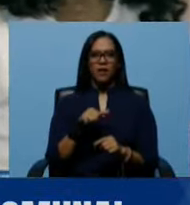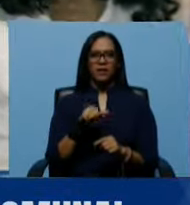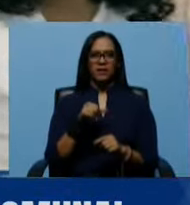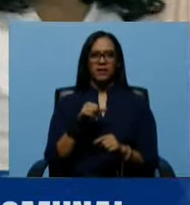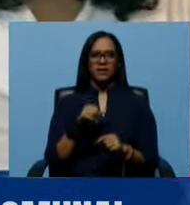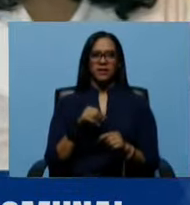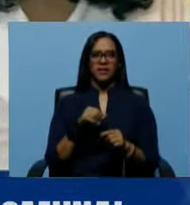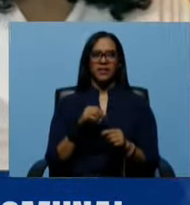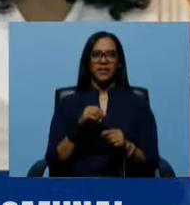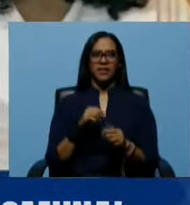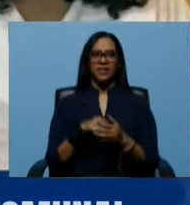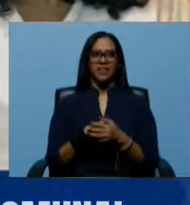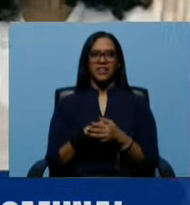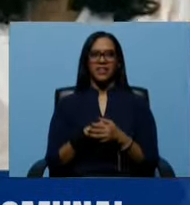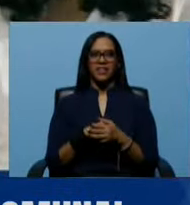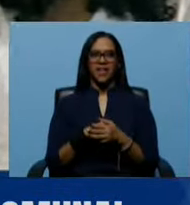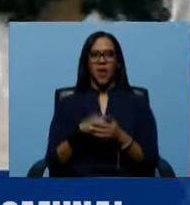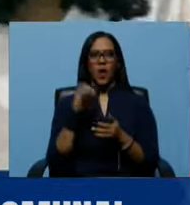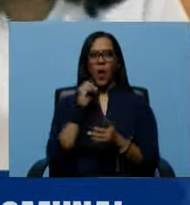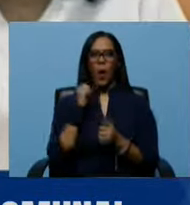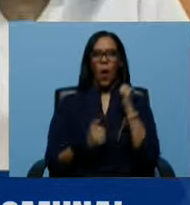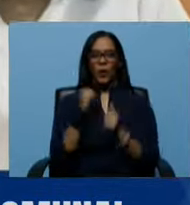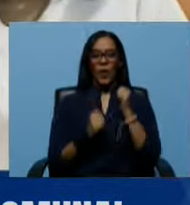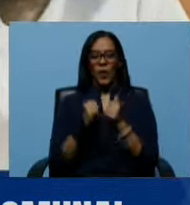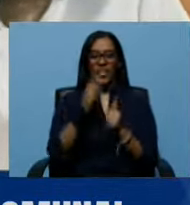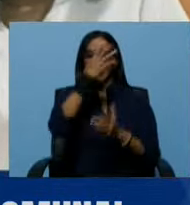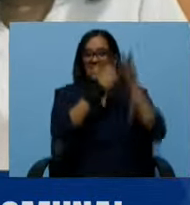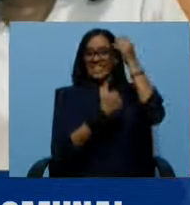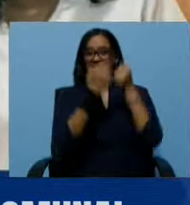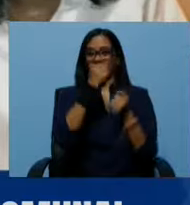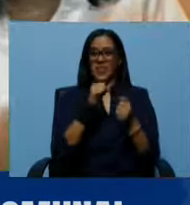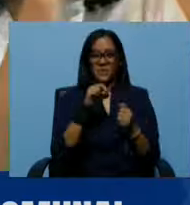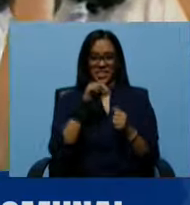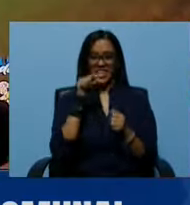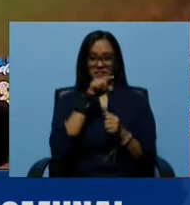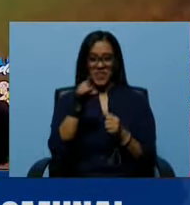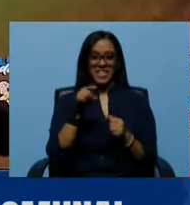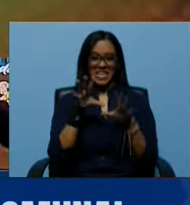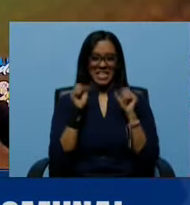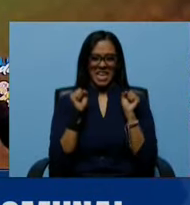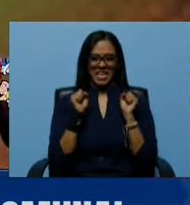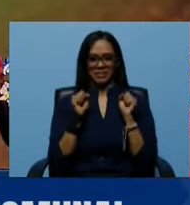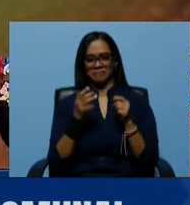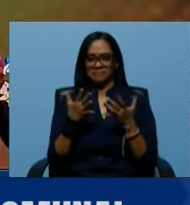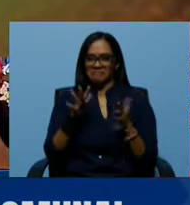O corre o se encarama. Para que usted entienda.